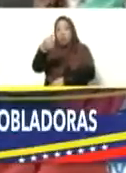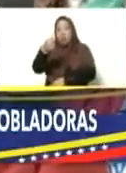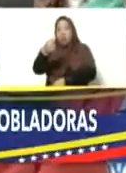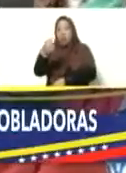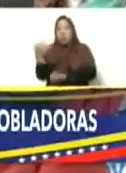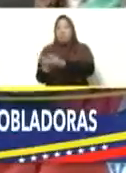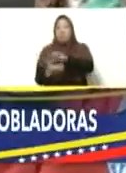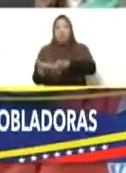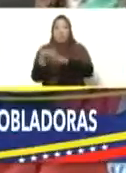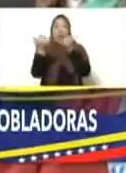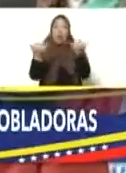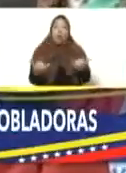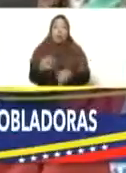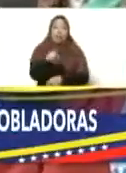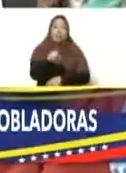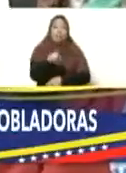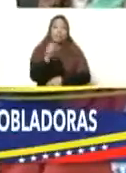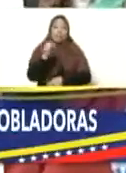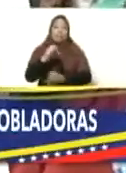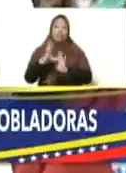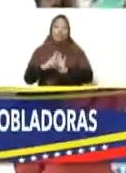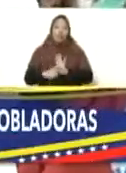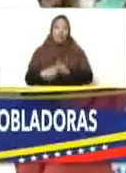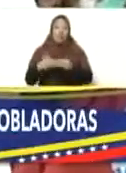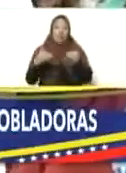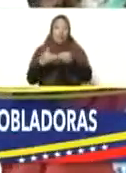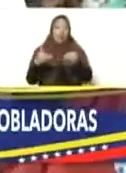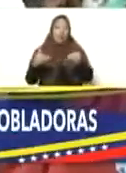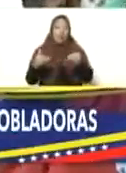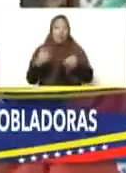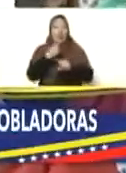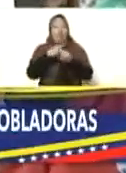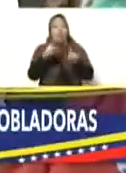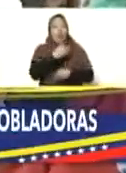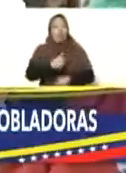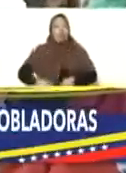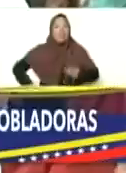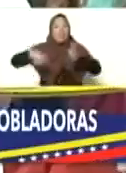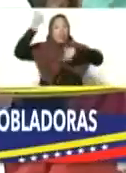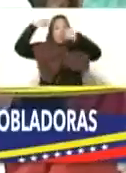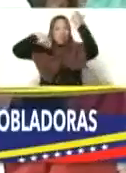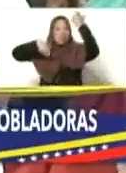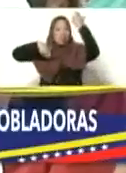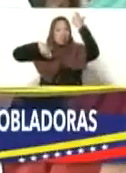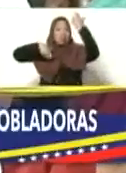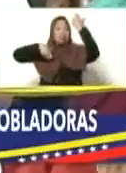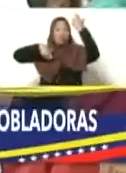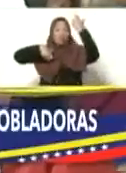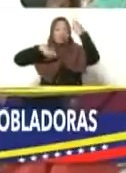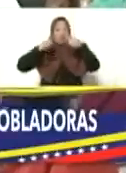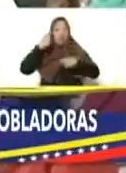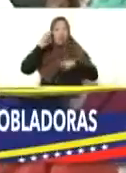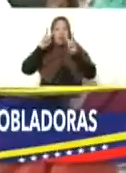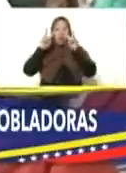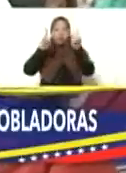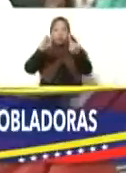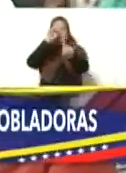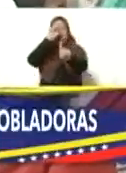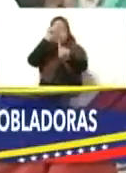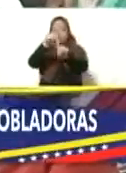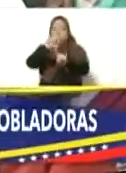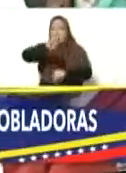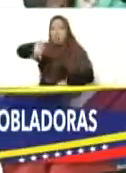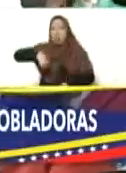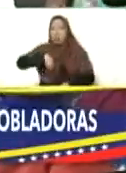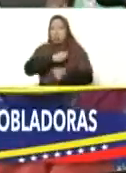eso sucede pero el presidente visionario nuestro comandante eterno al cual amamos